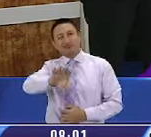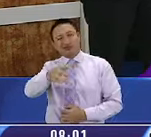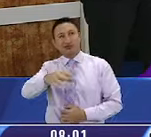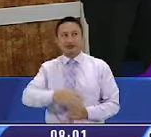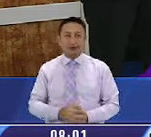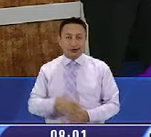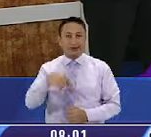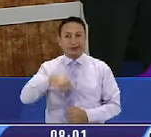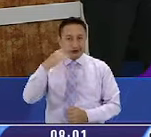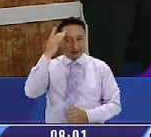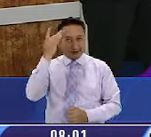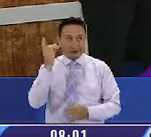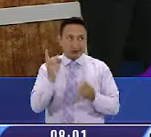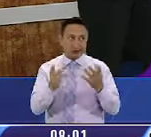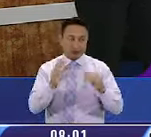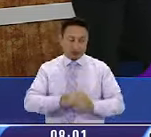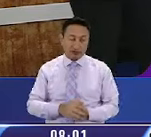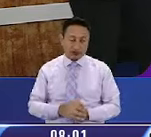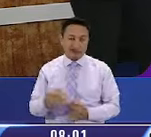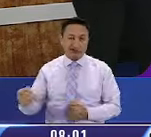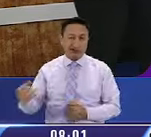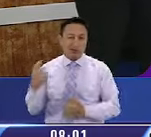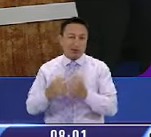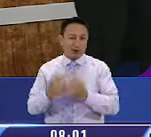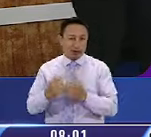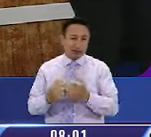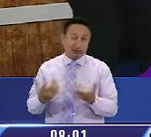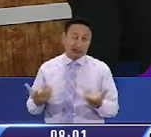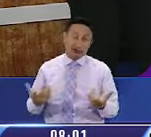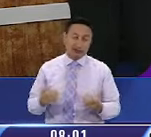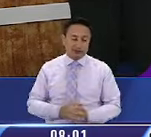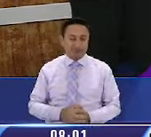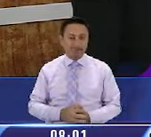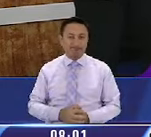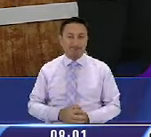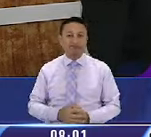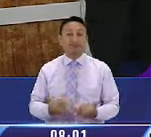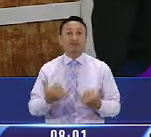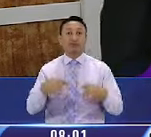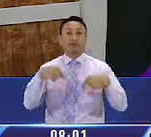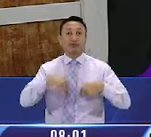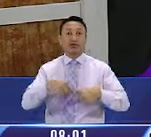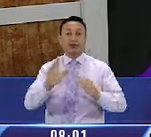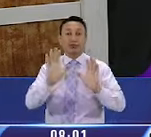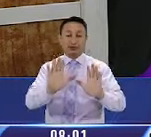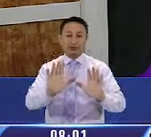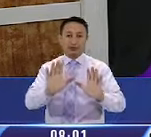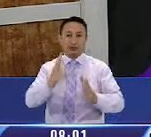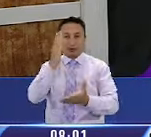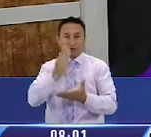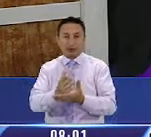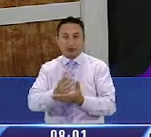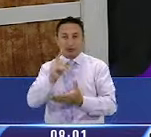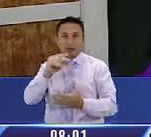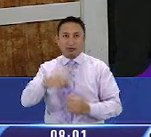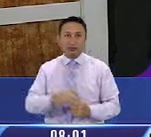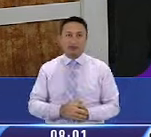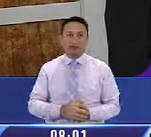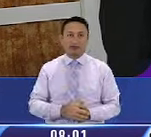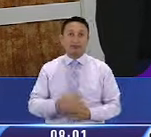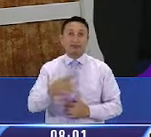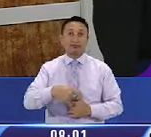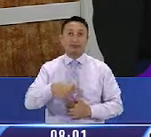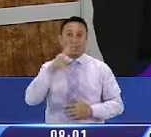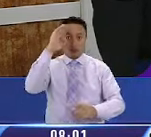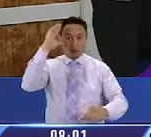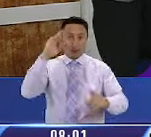vuelve un dolor de cabeza tener que convivir con estos problemas. Sin duda. En este punto quiero nada más abstraerme un segundo para enviar nuestra